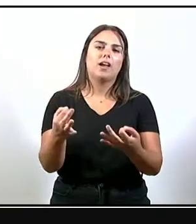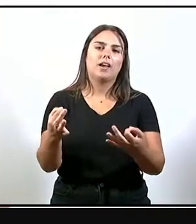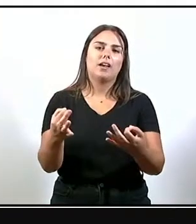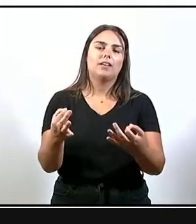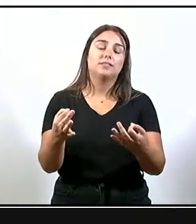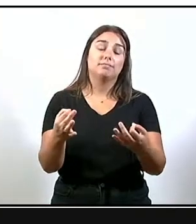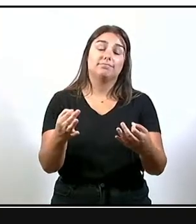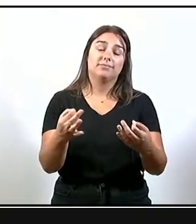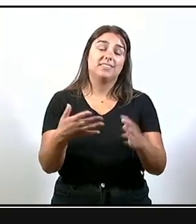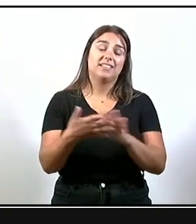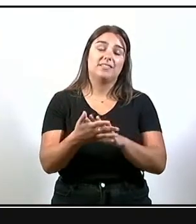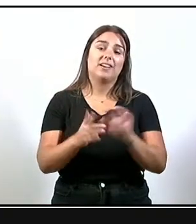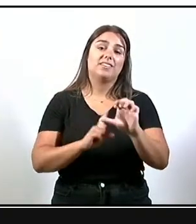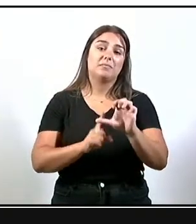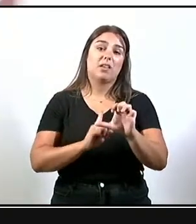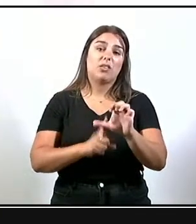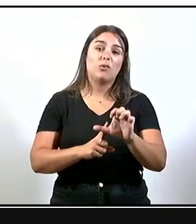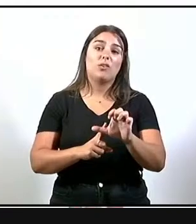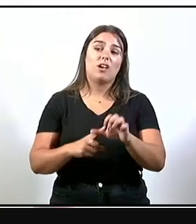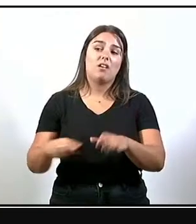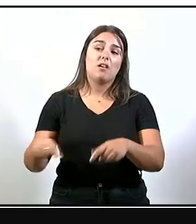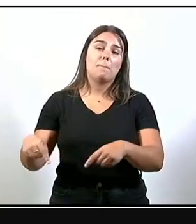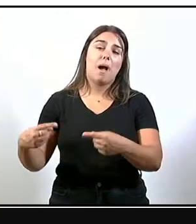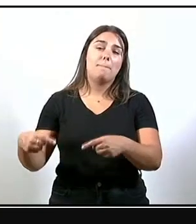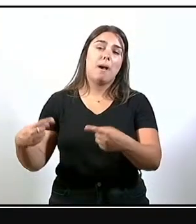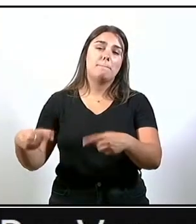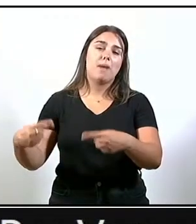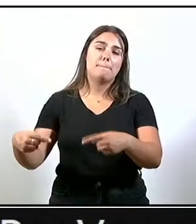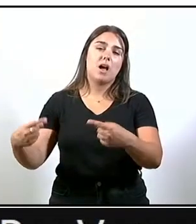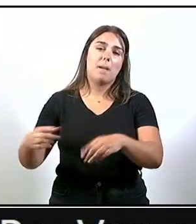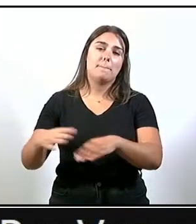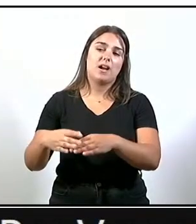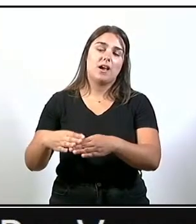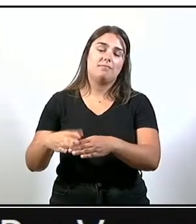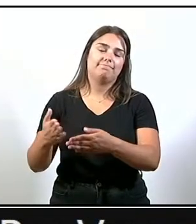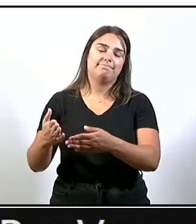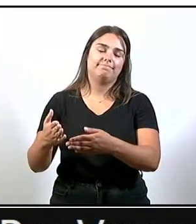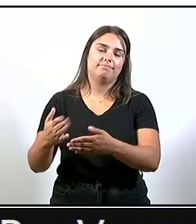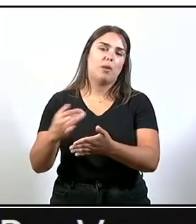convertido Extremadura, PP y Vox, en su laboratorio.